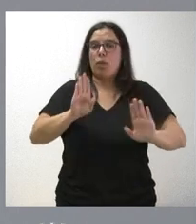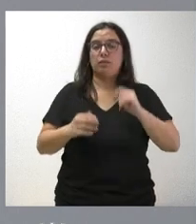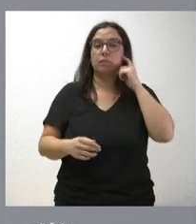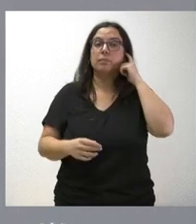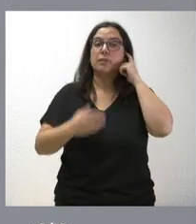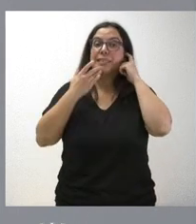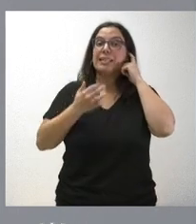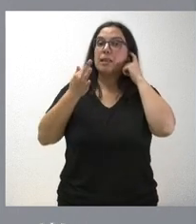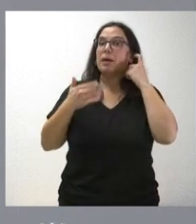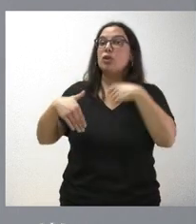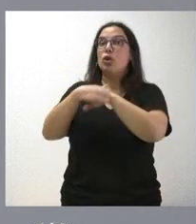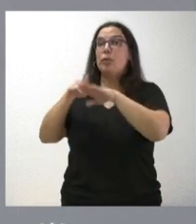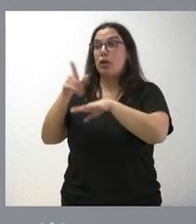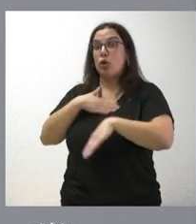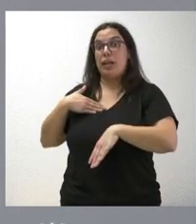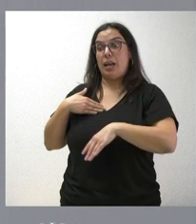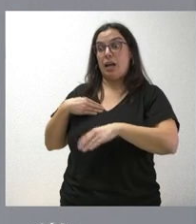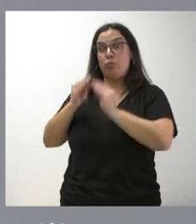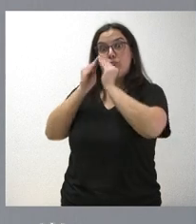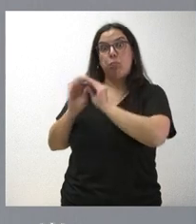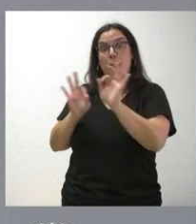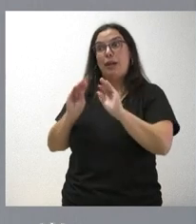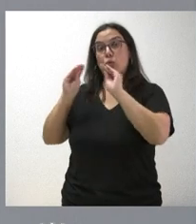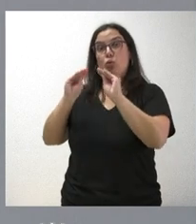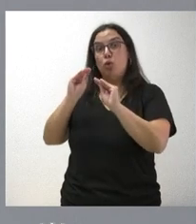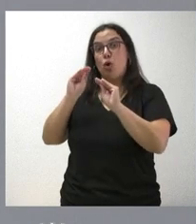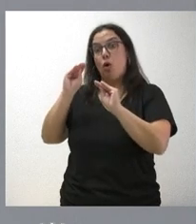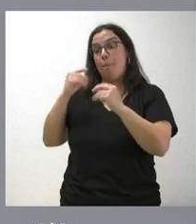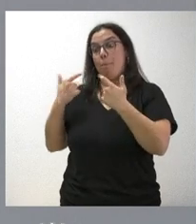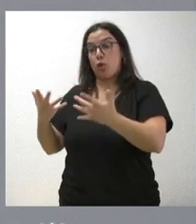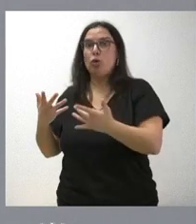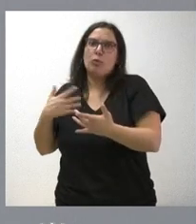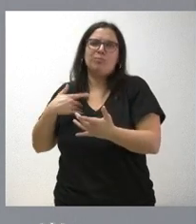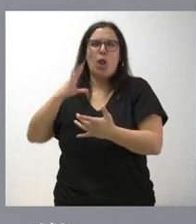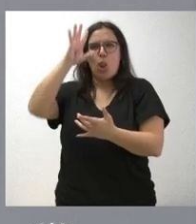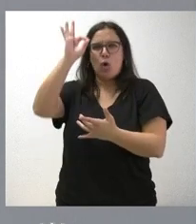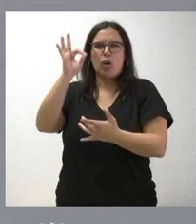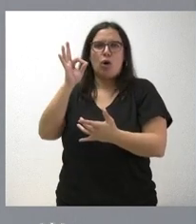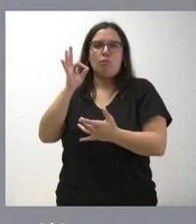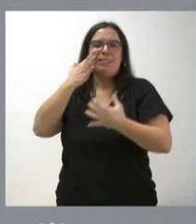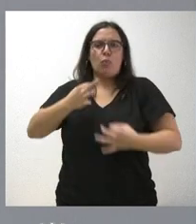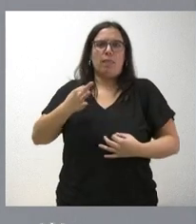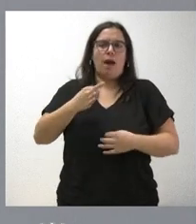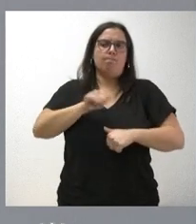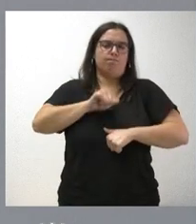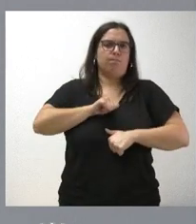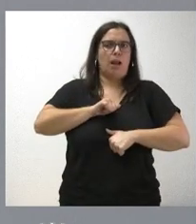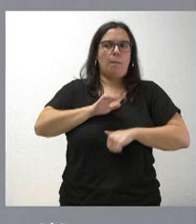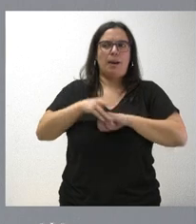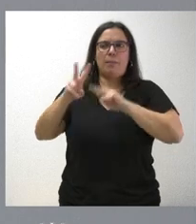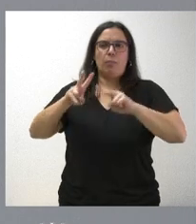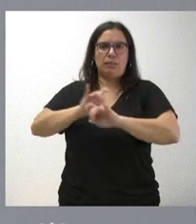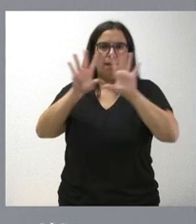vemos que el gobierno tiene interés en resolver el problema pronto Yo creo que es razonable poder esperar para tener algo más de certeza que la que tenemos hoy es que